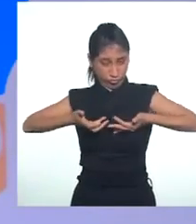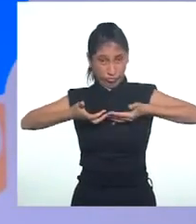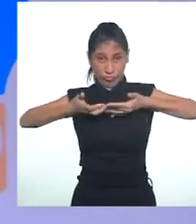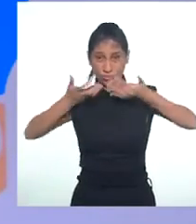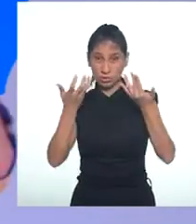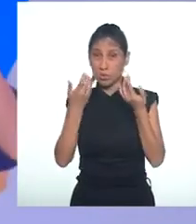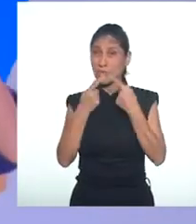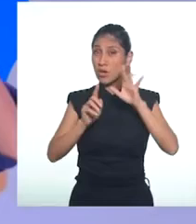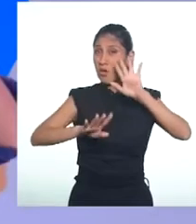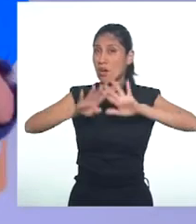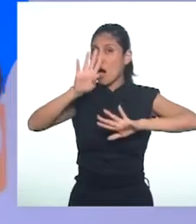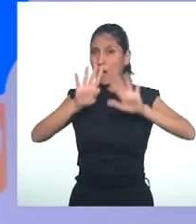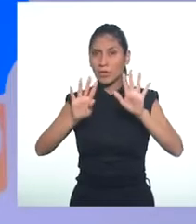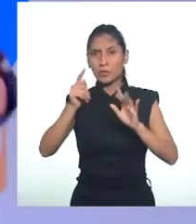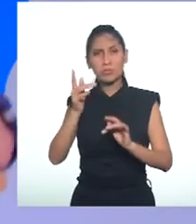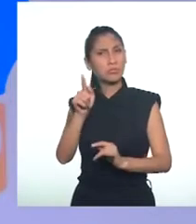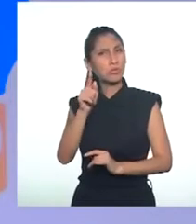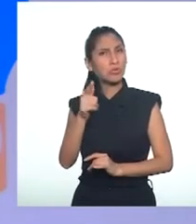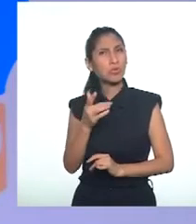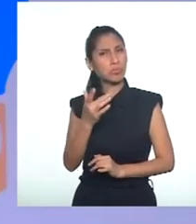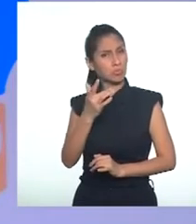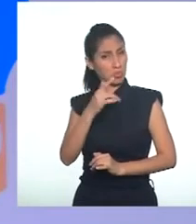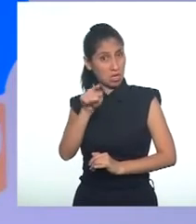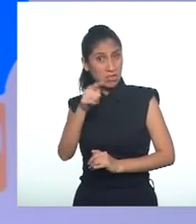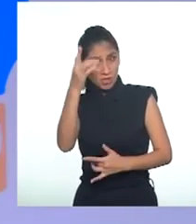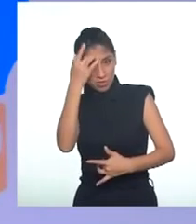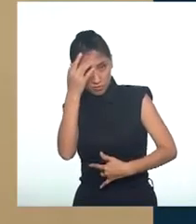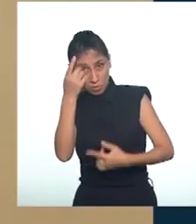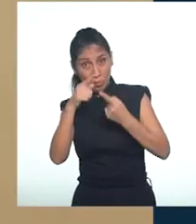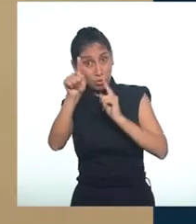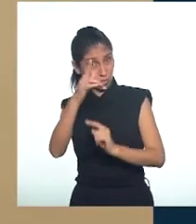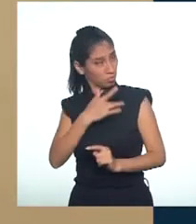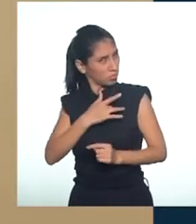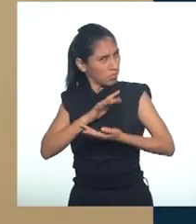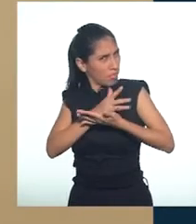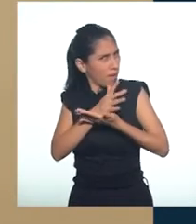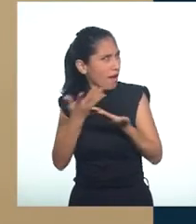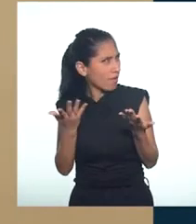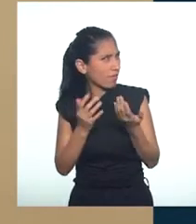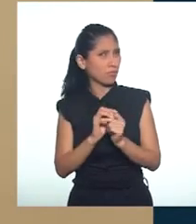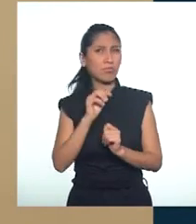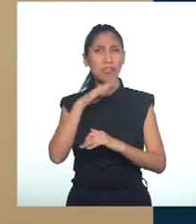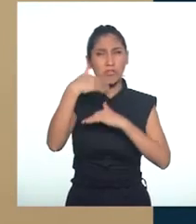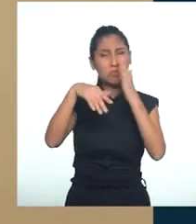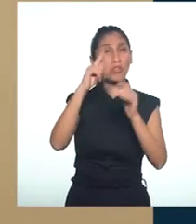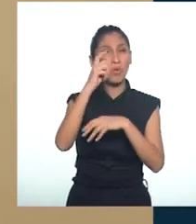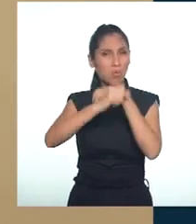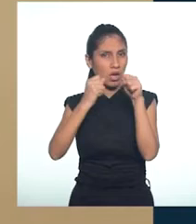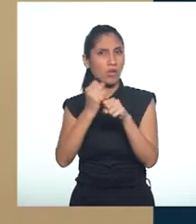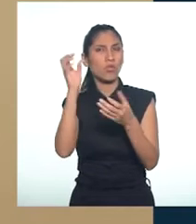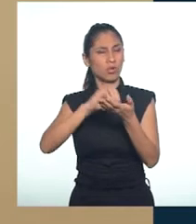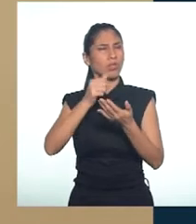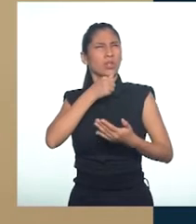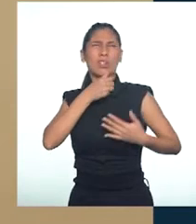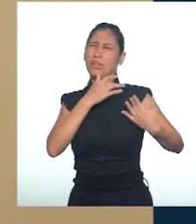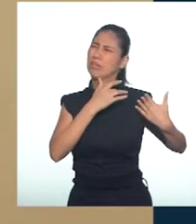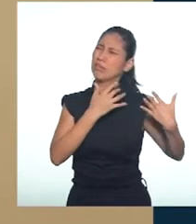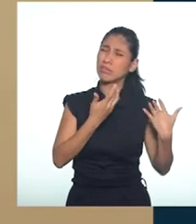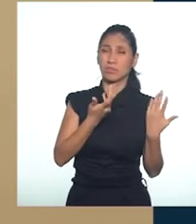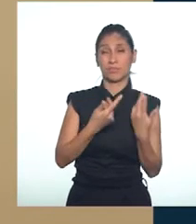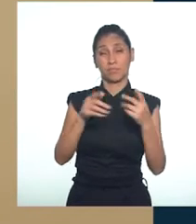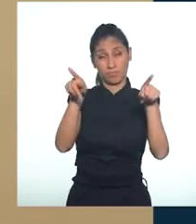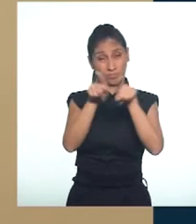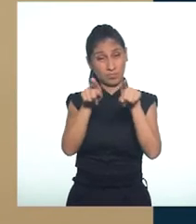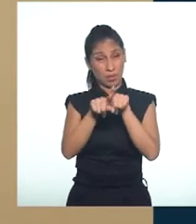a sentirla hasta un año después de contraerla. Así es, y como bien dijo Mario, su